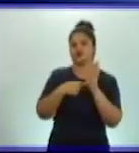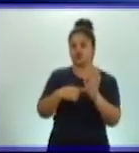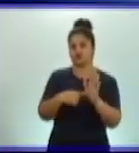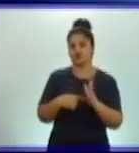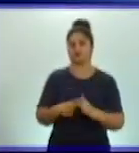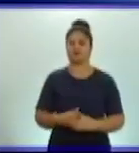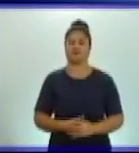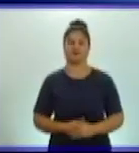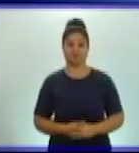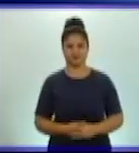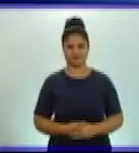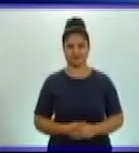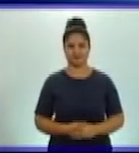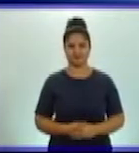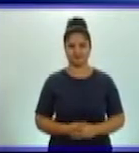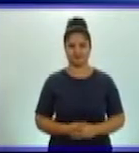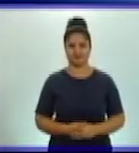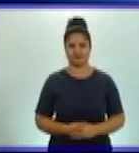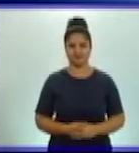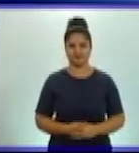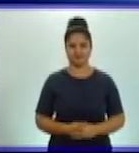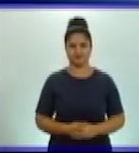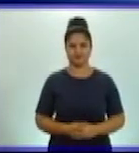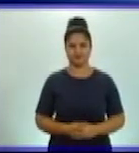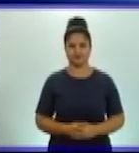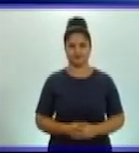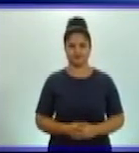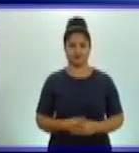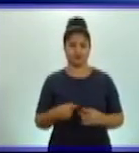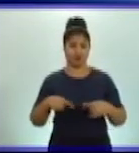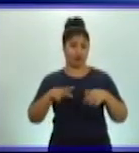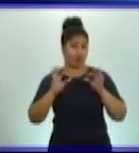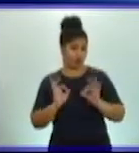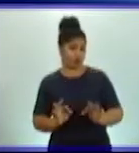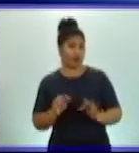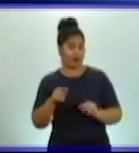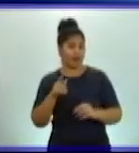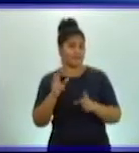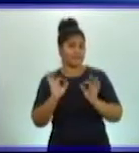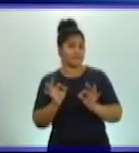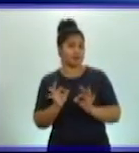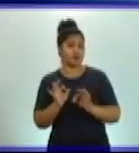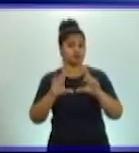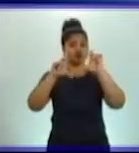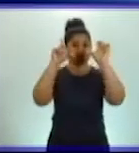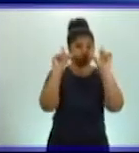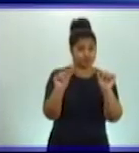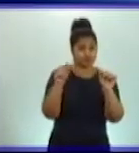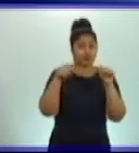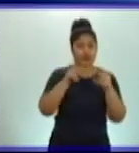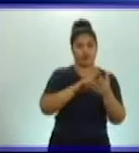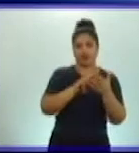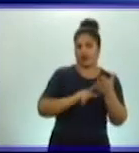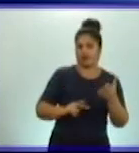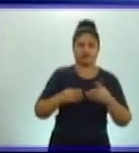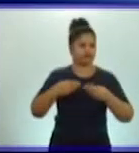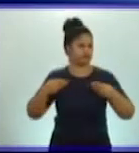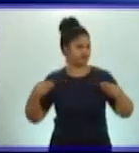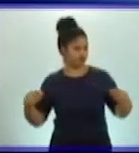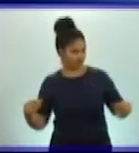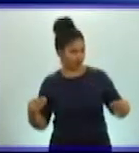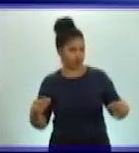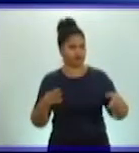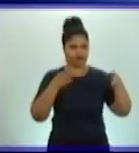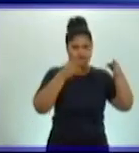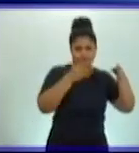aquí entonces tenemos, por ejemplo, que con estos fragmentos lógicos que vamos a hacer, bueno, vamos a leerlo con calma, vamos a degustarlos